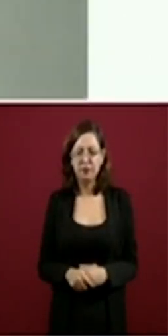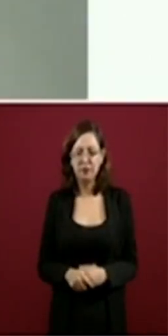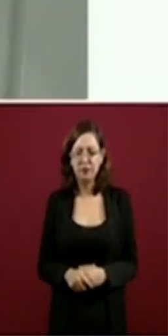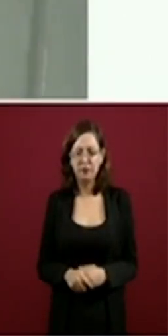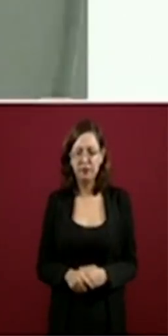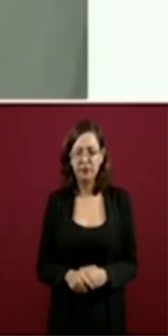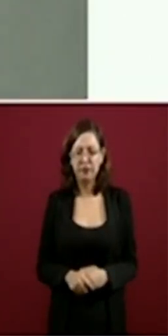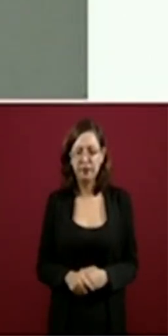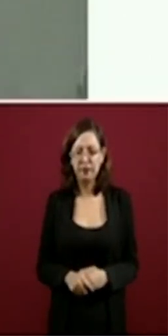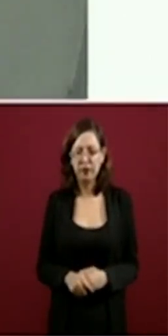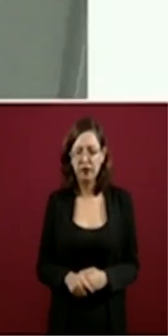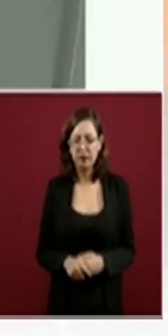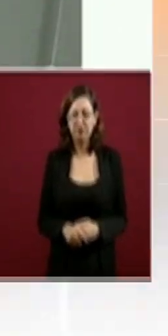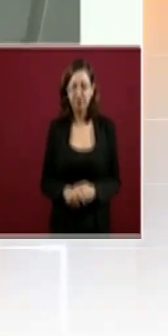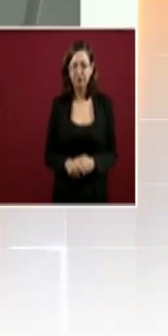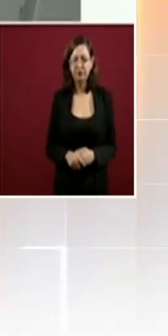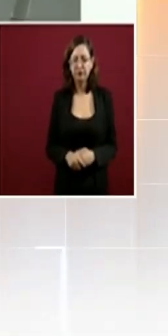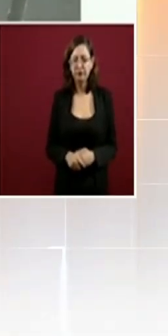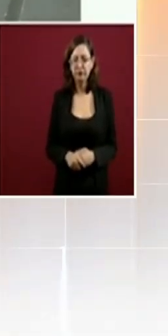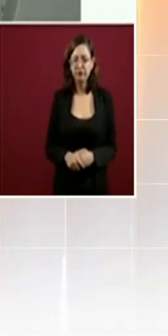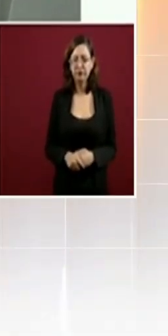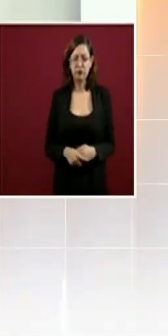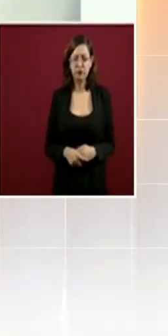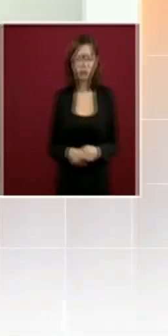ni por los abogados de Ovidio Guzmán